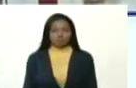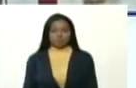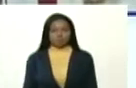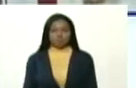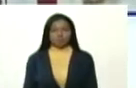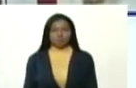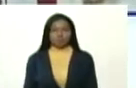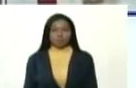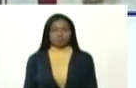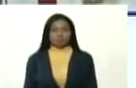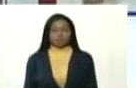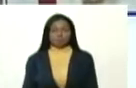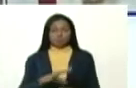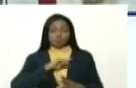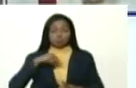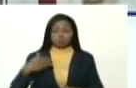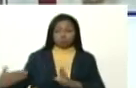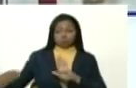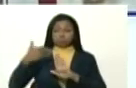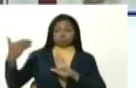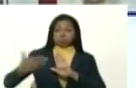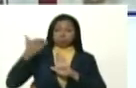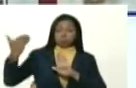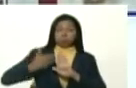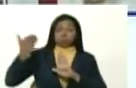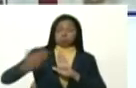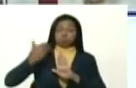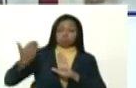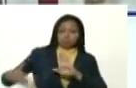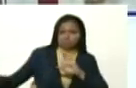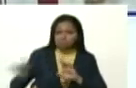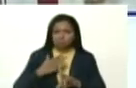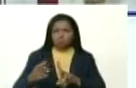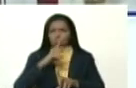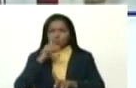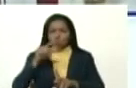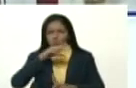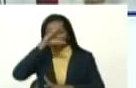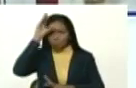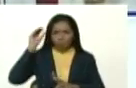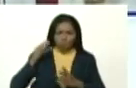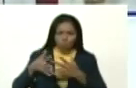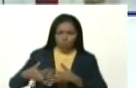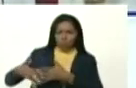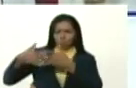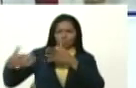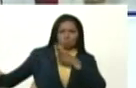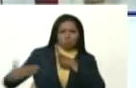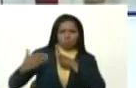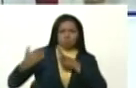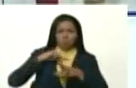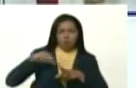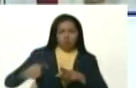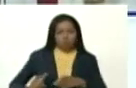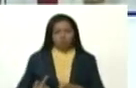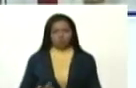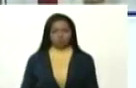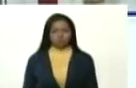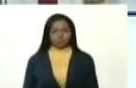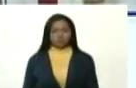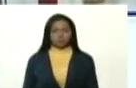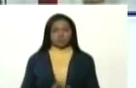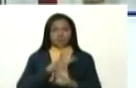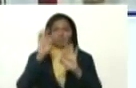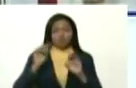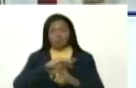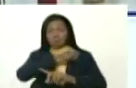Hemos sido afectados por la agresión criminal del imperialismo norteamericano de manera